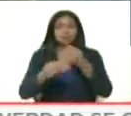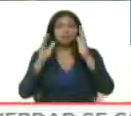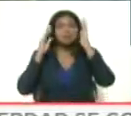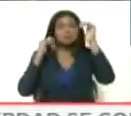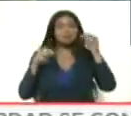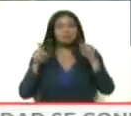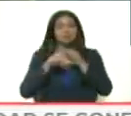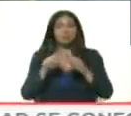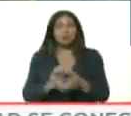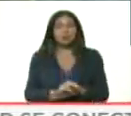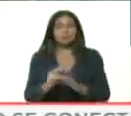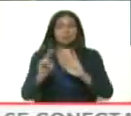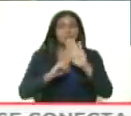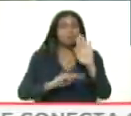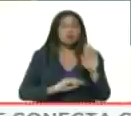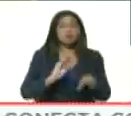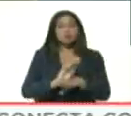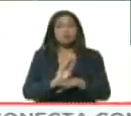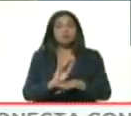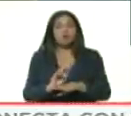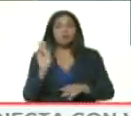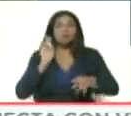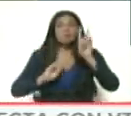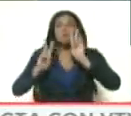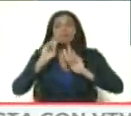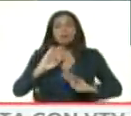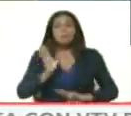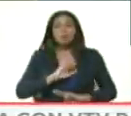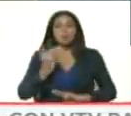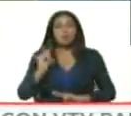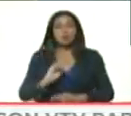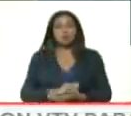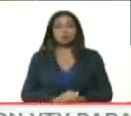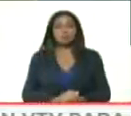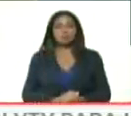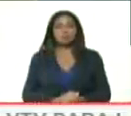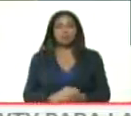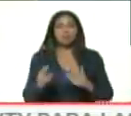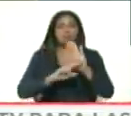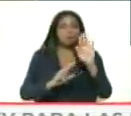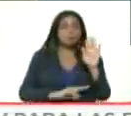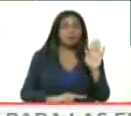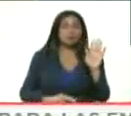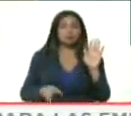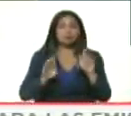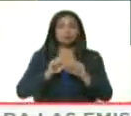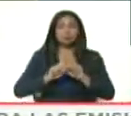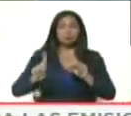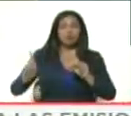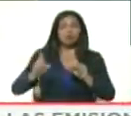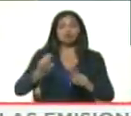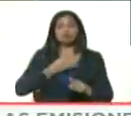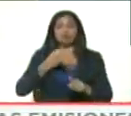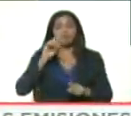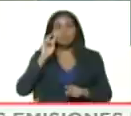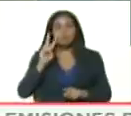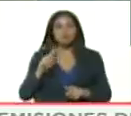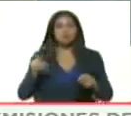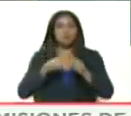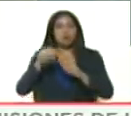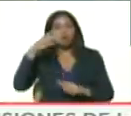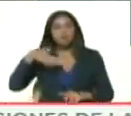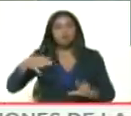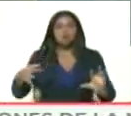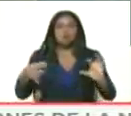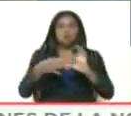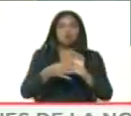atendiendo las medidas de protección, de higiene personal, las medidas colectivas del aislamiento social. Bueno, han visto cómo un pueblo en